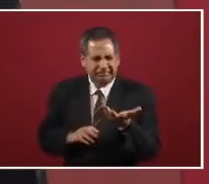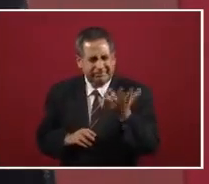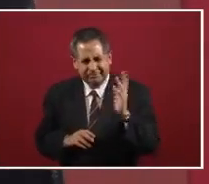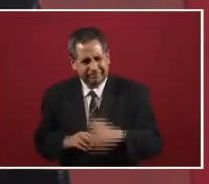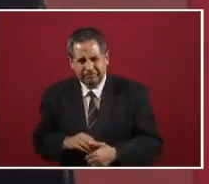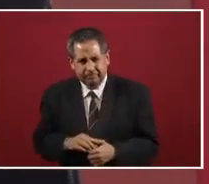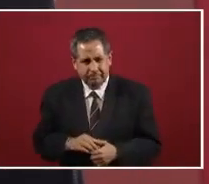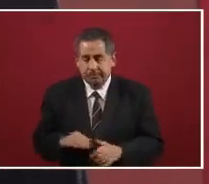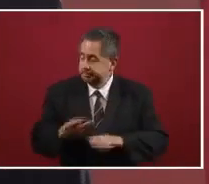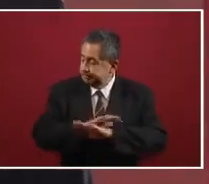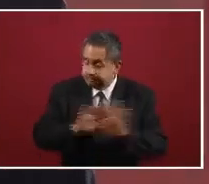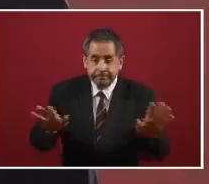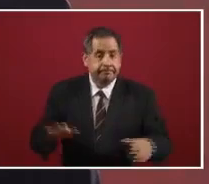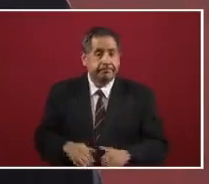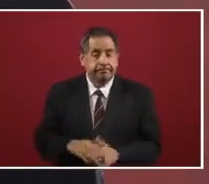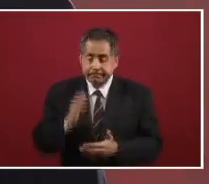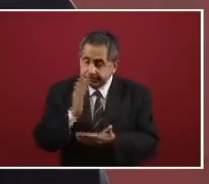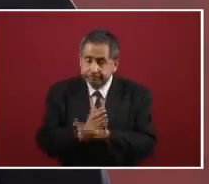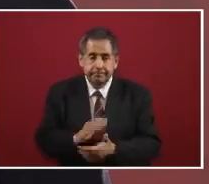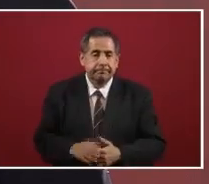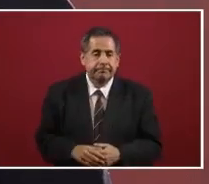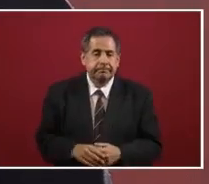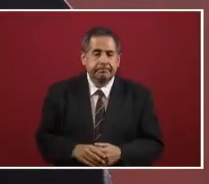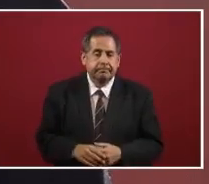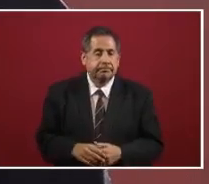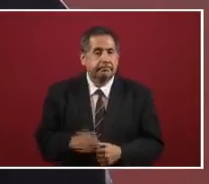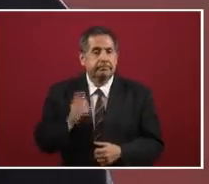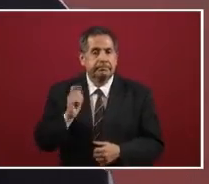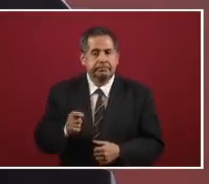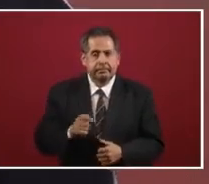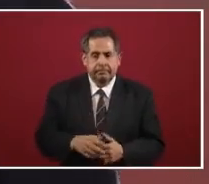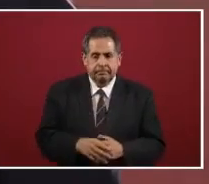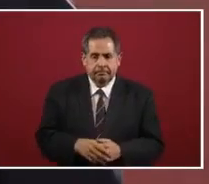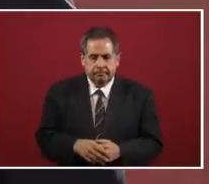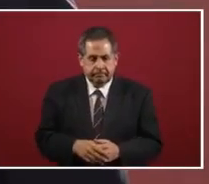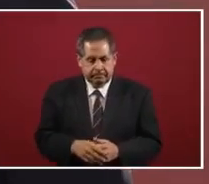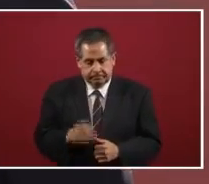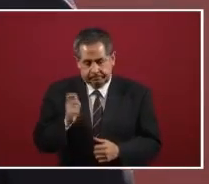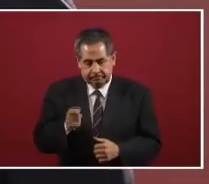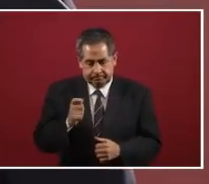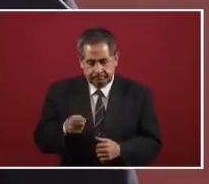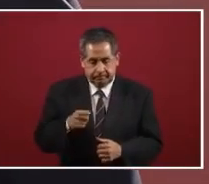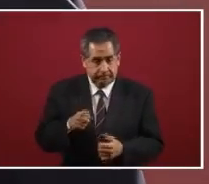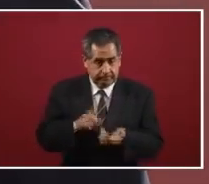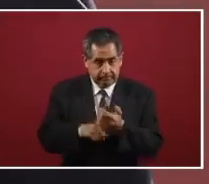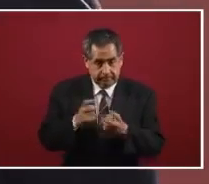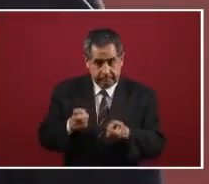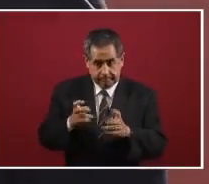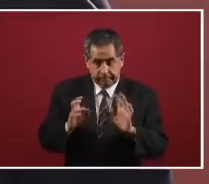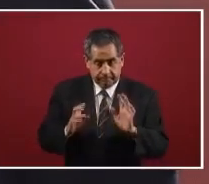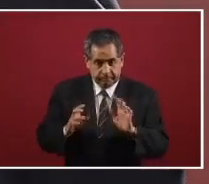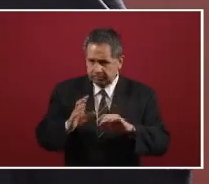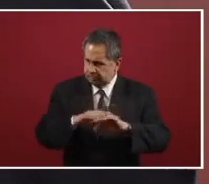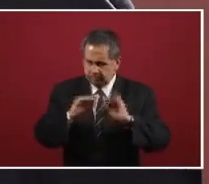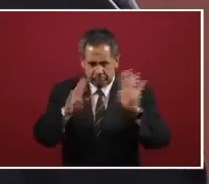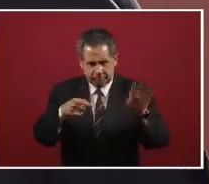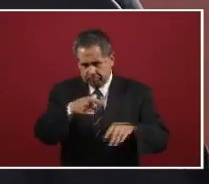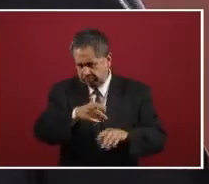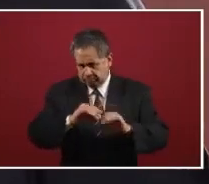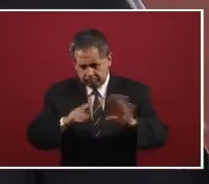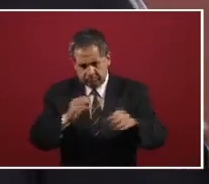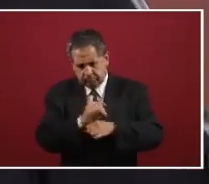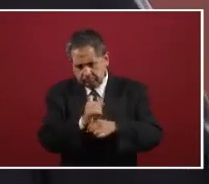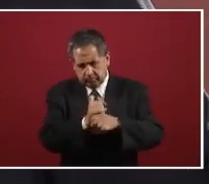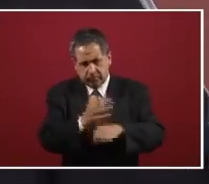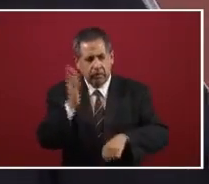Pues ya no. En el caso de este asunto, que se aclare y